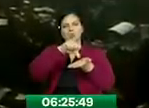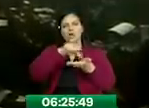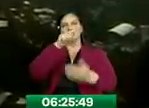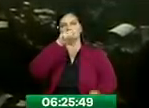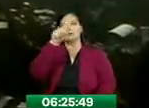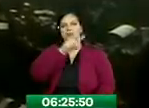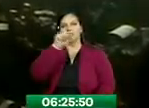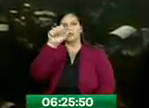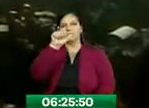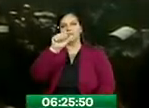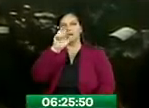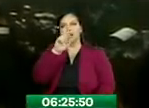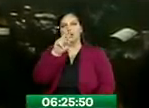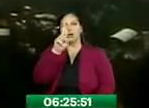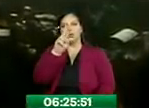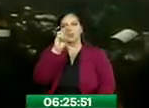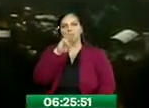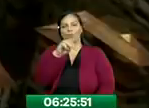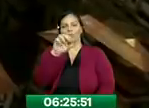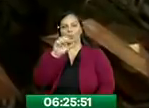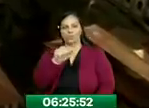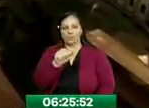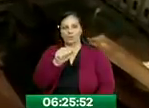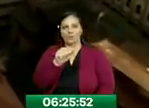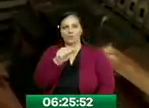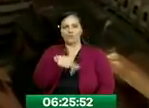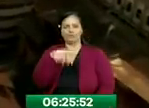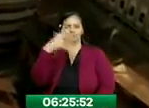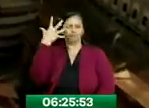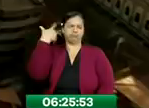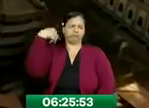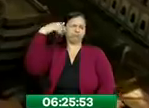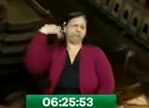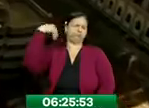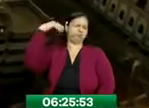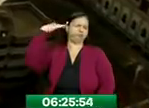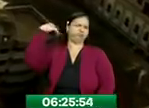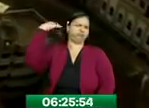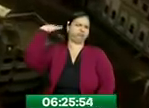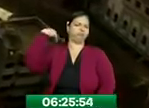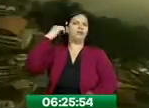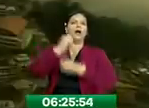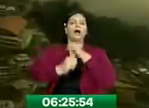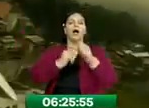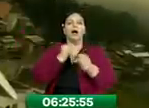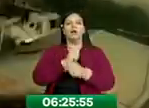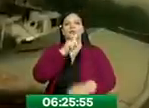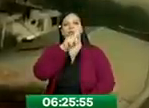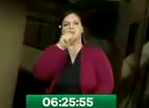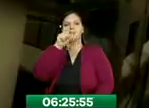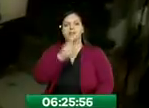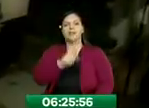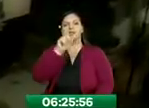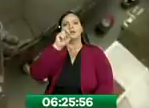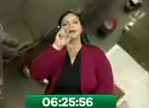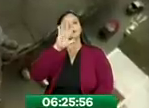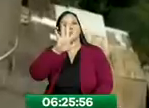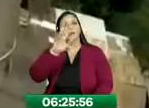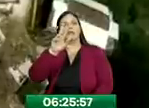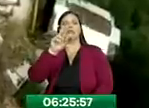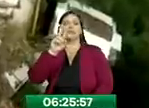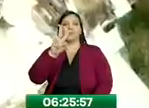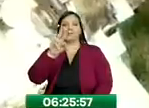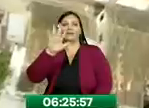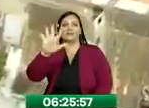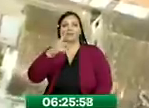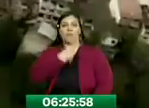Zaruma, también conocida como la Sultana de El Oro, fundada en el año de 1595 por los españoles. Esta bella